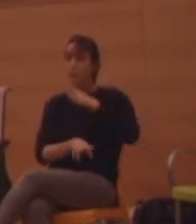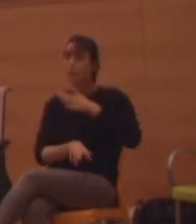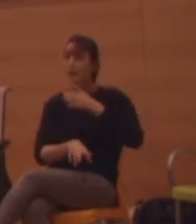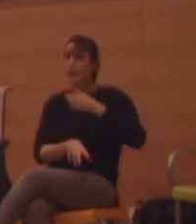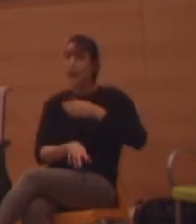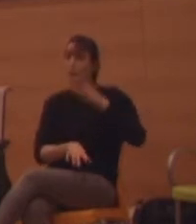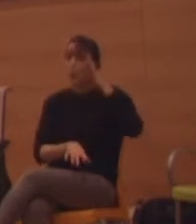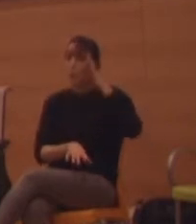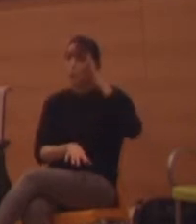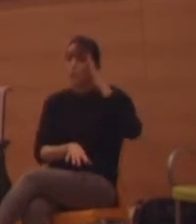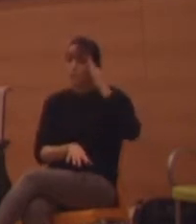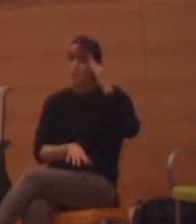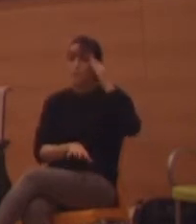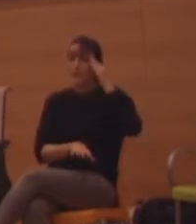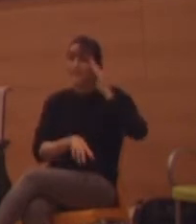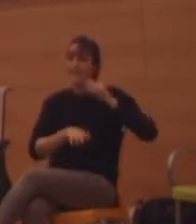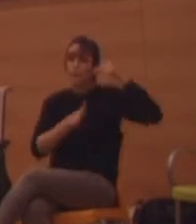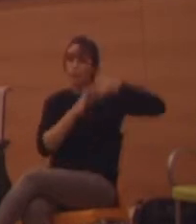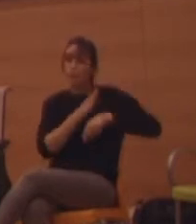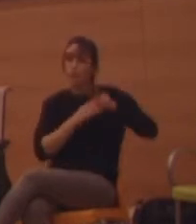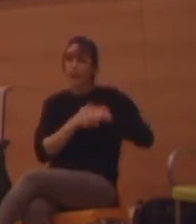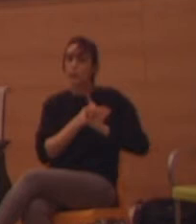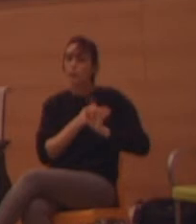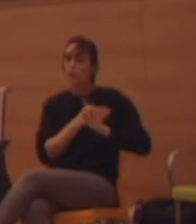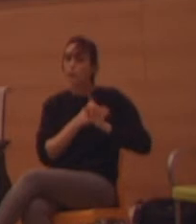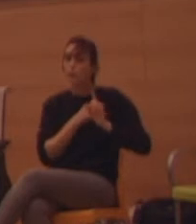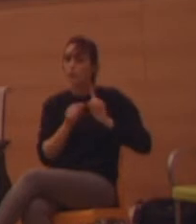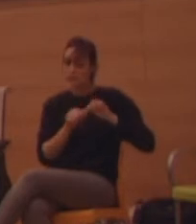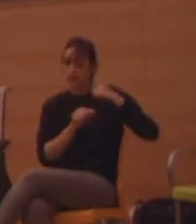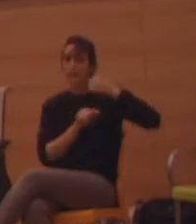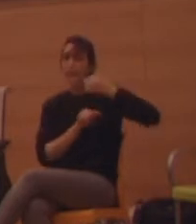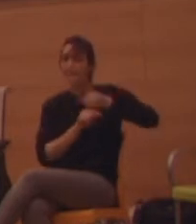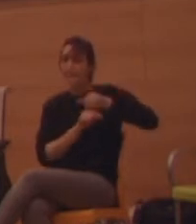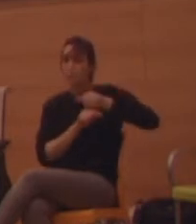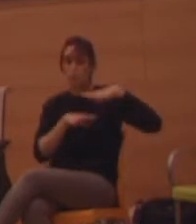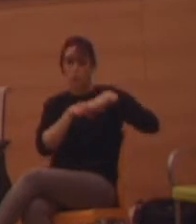no sea profunda, que sea una lesión superficial como en este caso, en la cual tú retiras